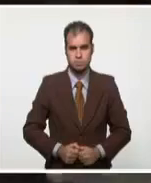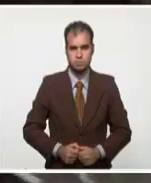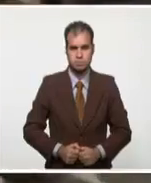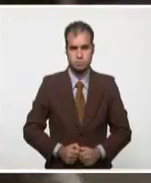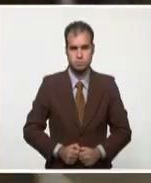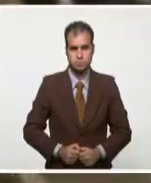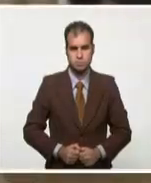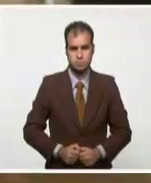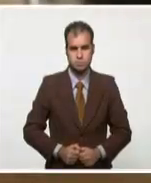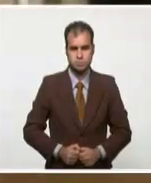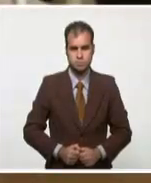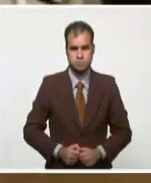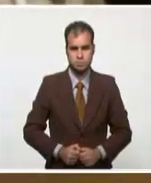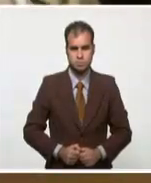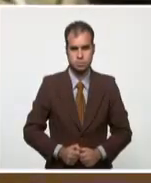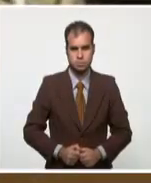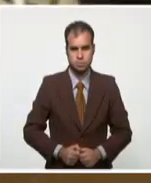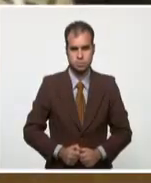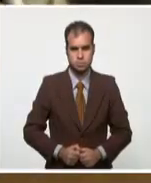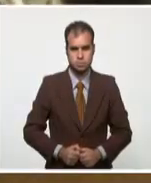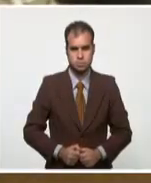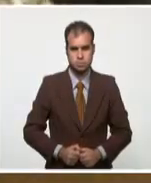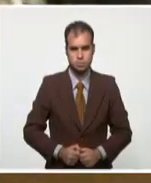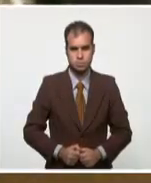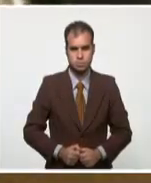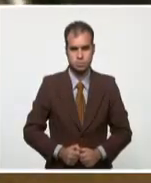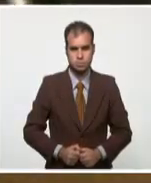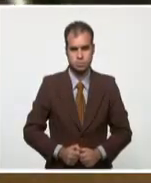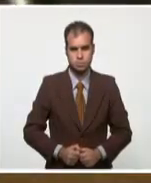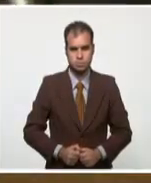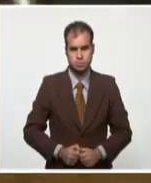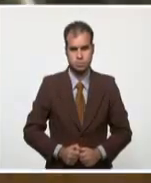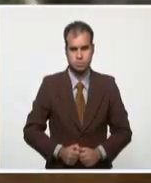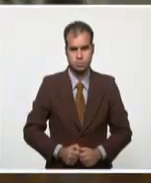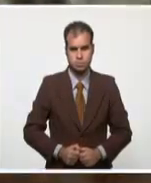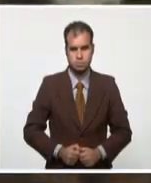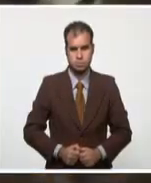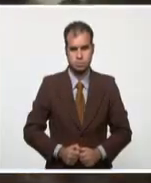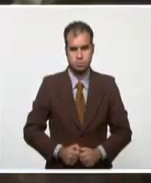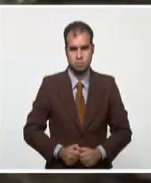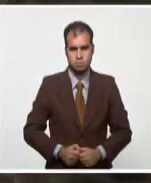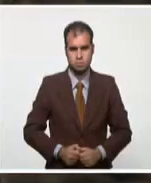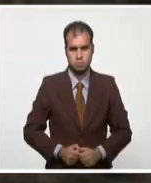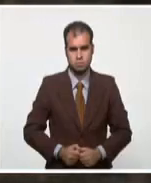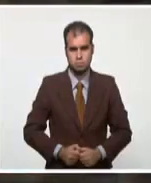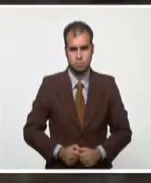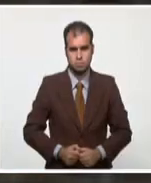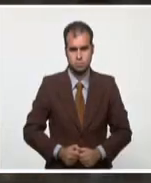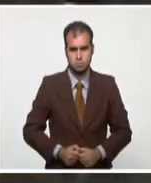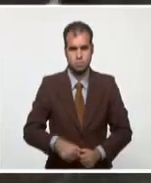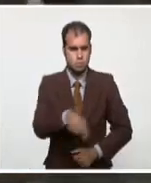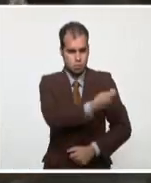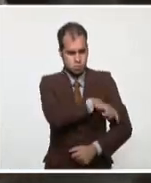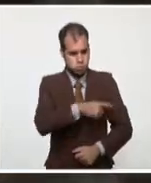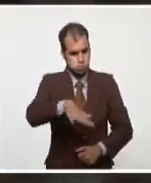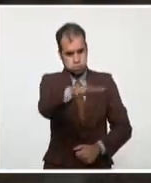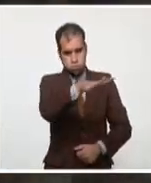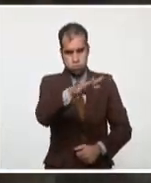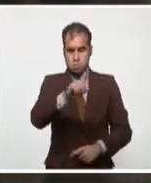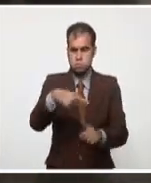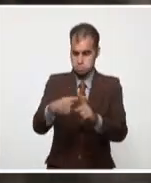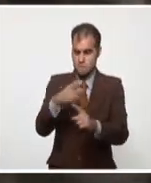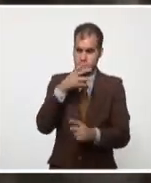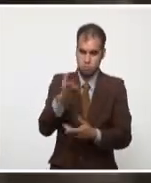A nuestro pueblo y a usted, comandante en jefe, informo,